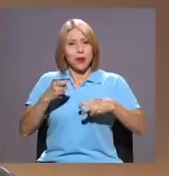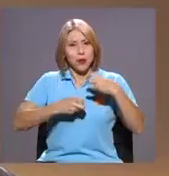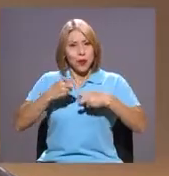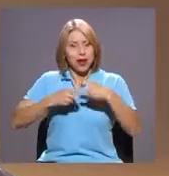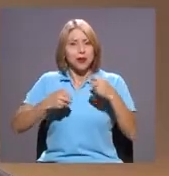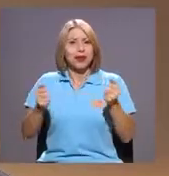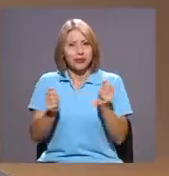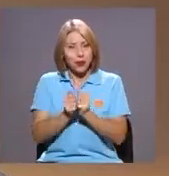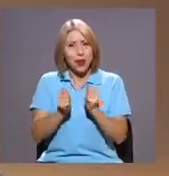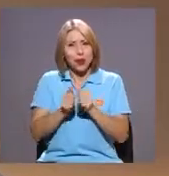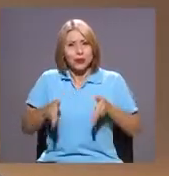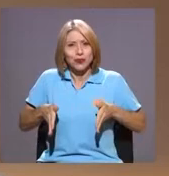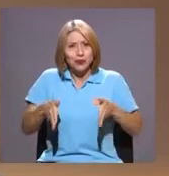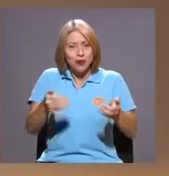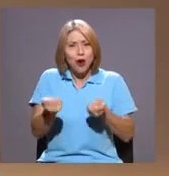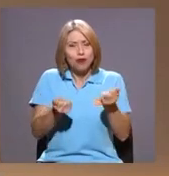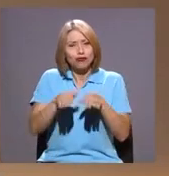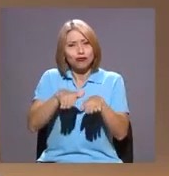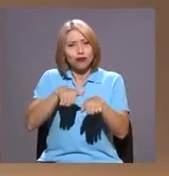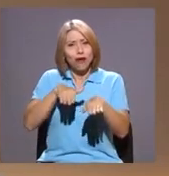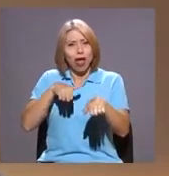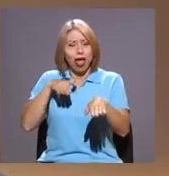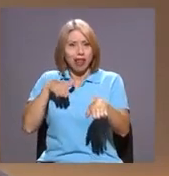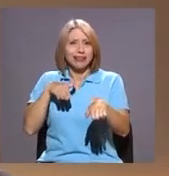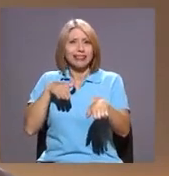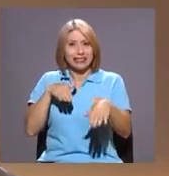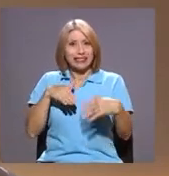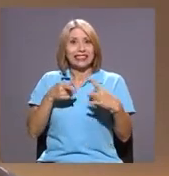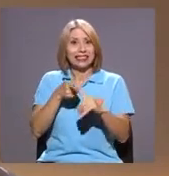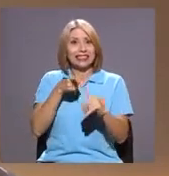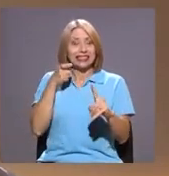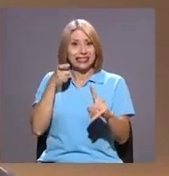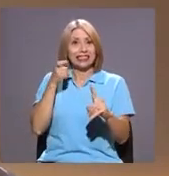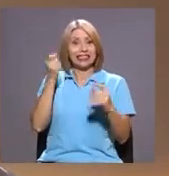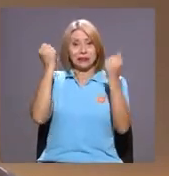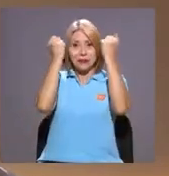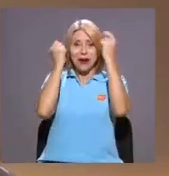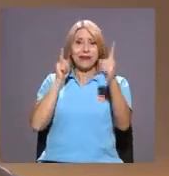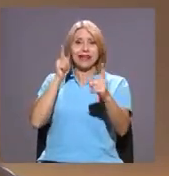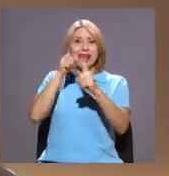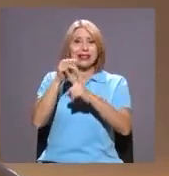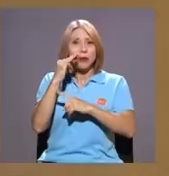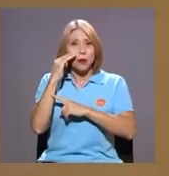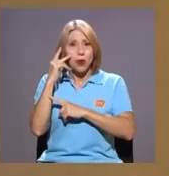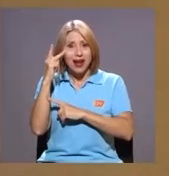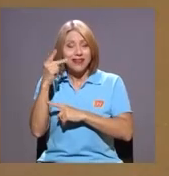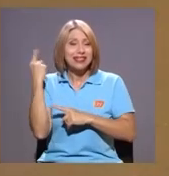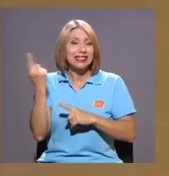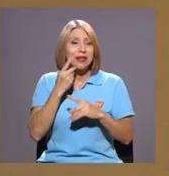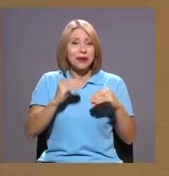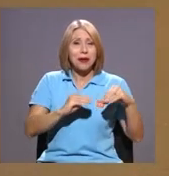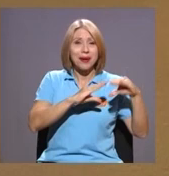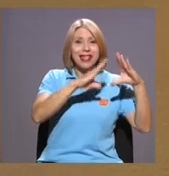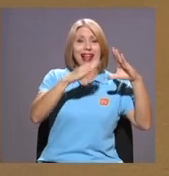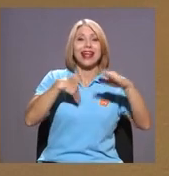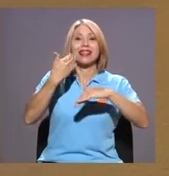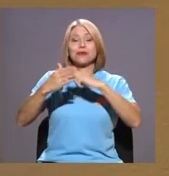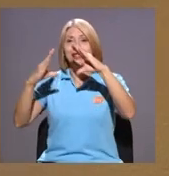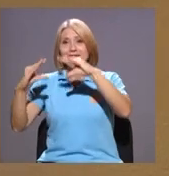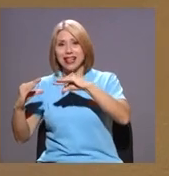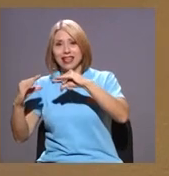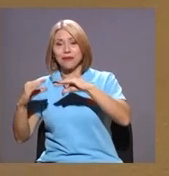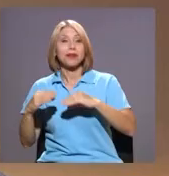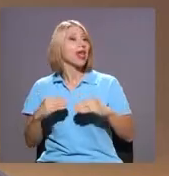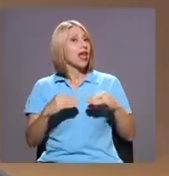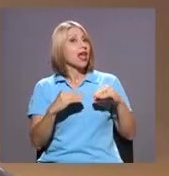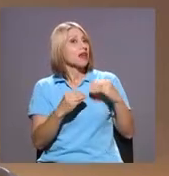con el tránsito en el país y teníamos que recorrer todo San José, toda la mañana y en la tarde también. ¿La llevaban sus padres o viajaban en buseta? En la mañana me llevaban